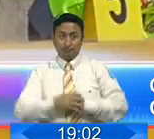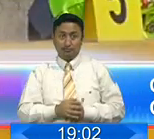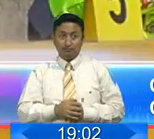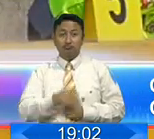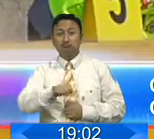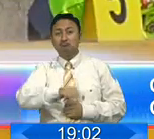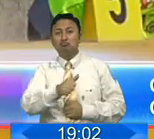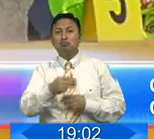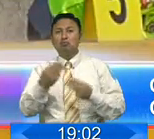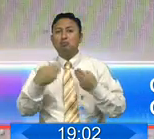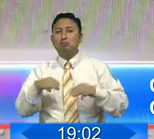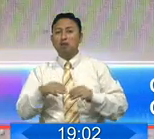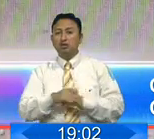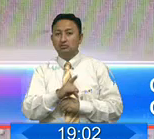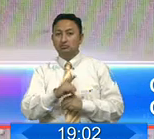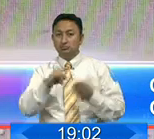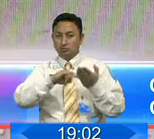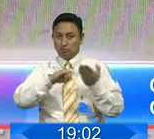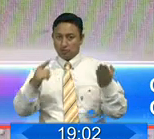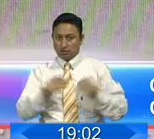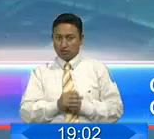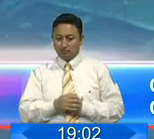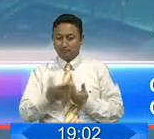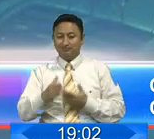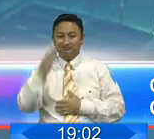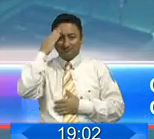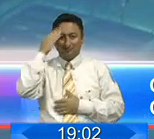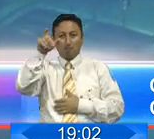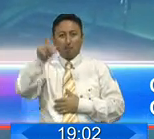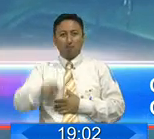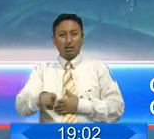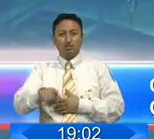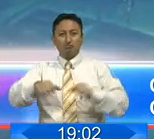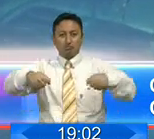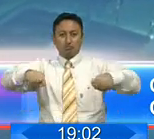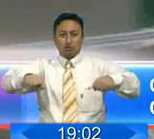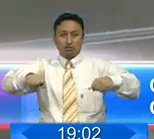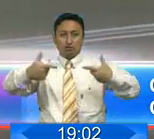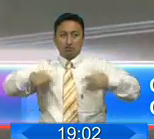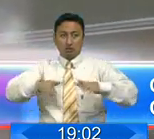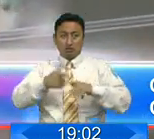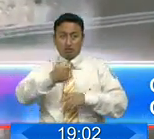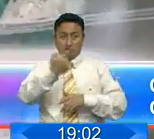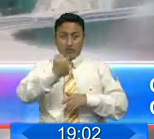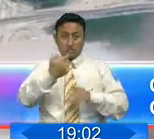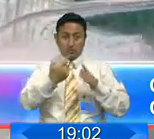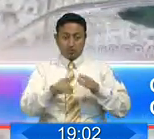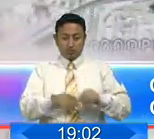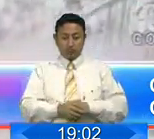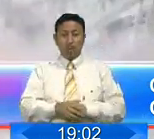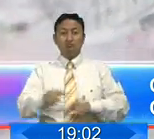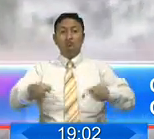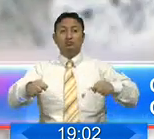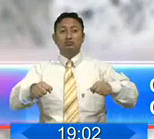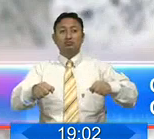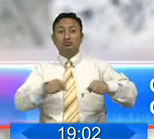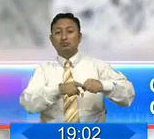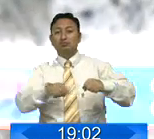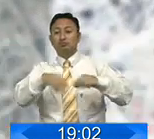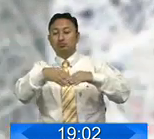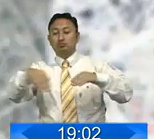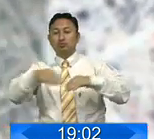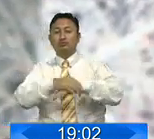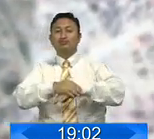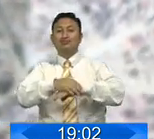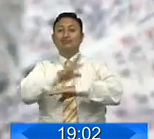otros métodos tecnológicos. Conocieron que los sujetos de la motocicleta luego del atentado entregaron el vehículo liviano en la autopista